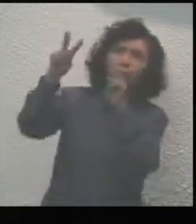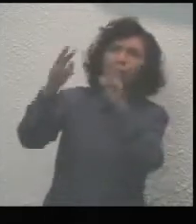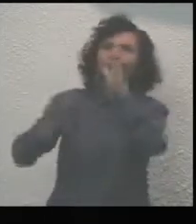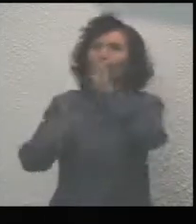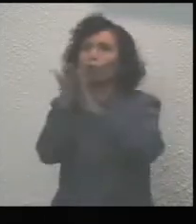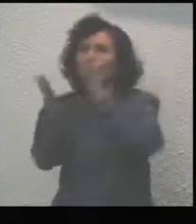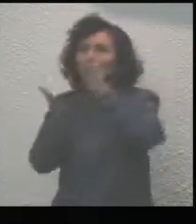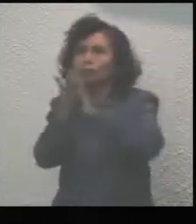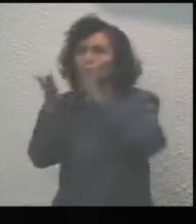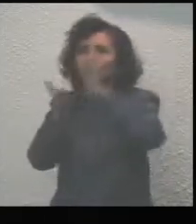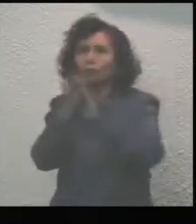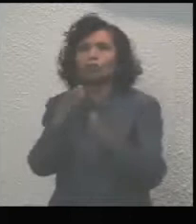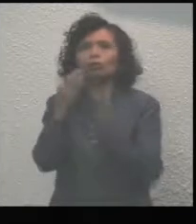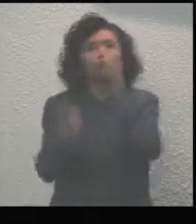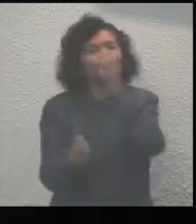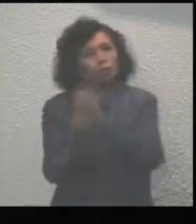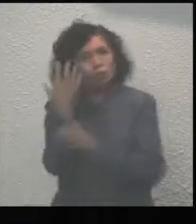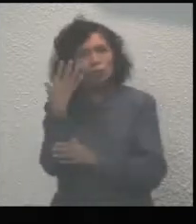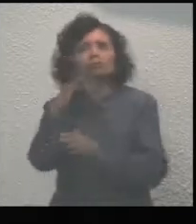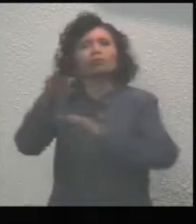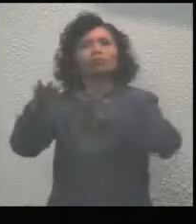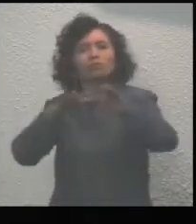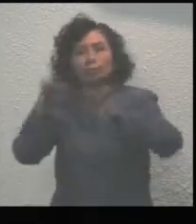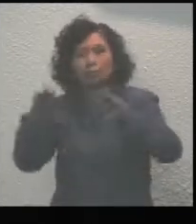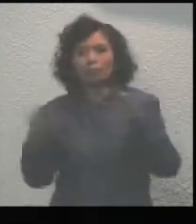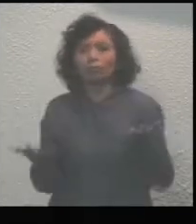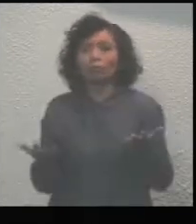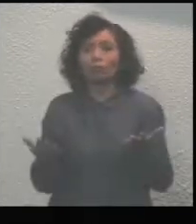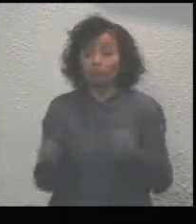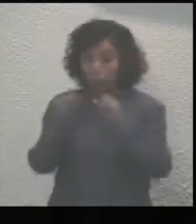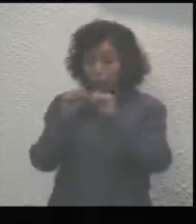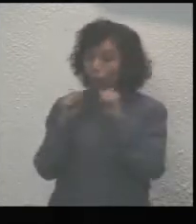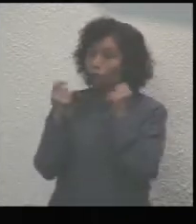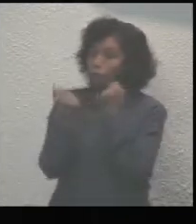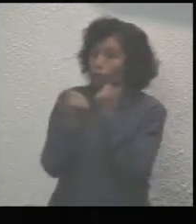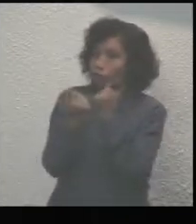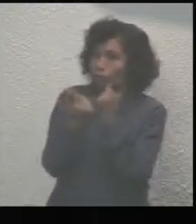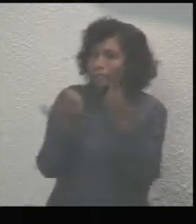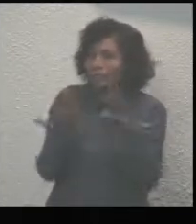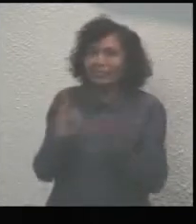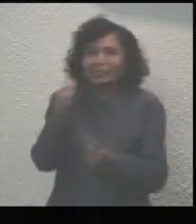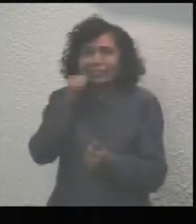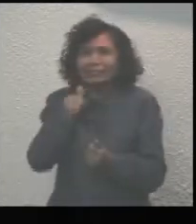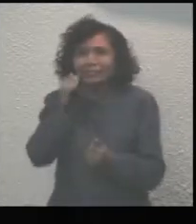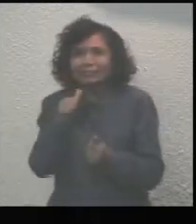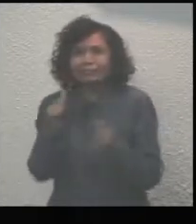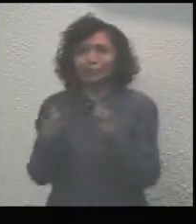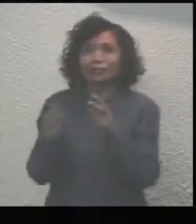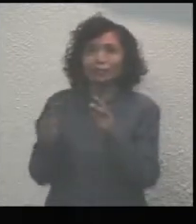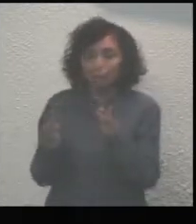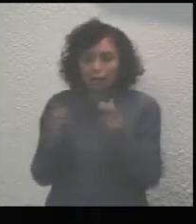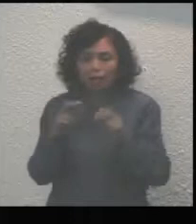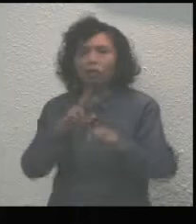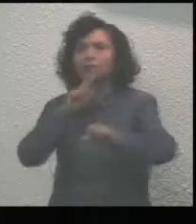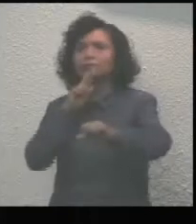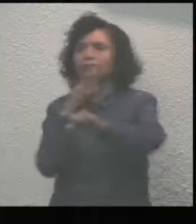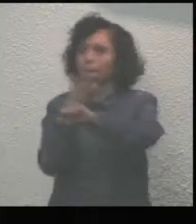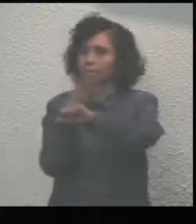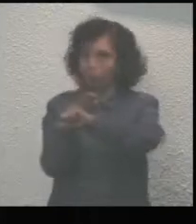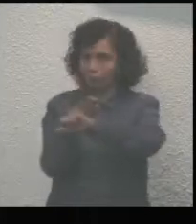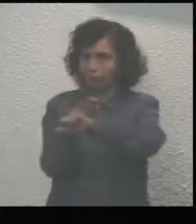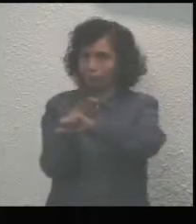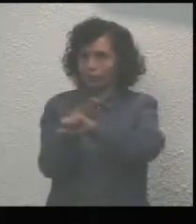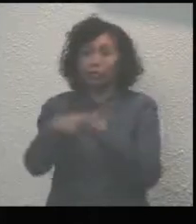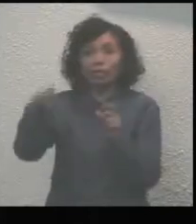mejores condiciones para todas y todos. La sociedad siempre encontrará la más alta responsabilidad de mi